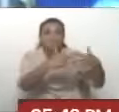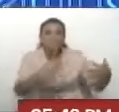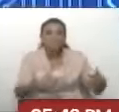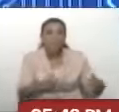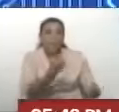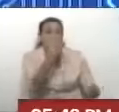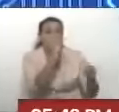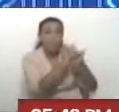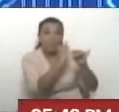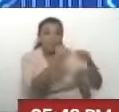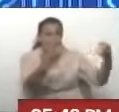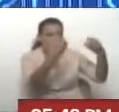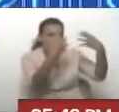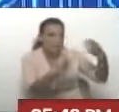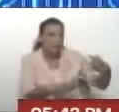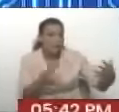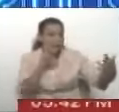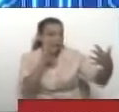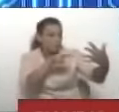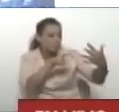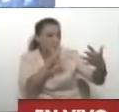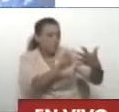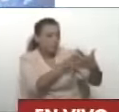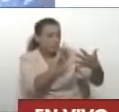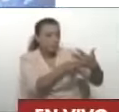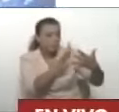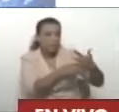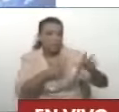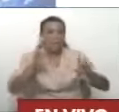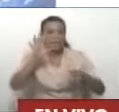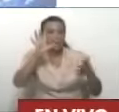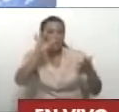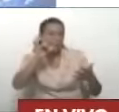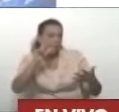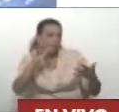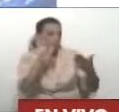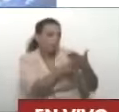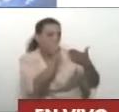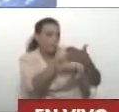van llegando, cuando tú le vas dando a Instagram,